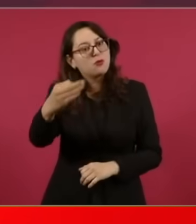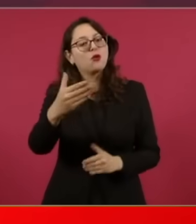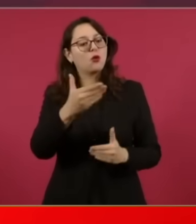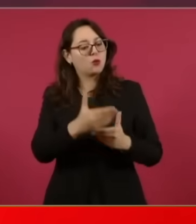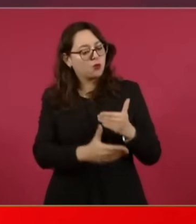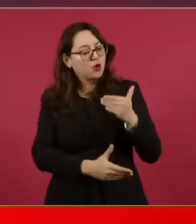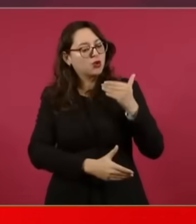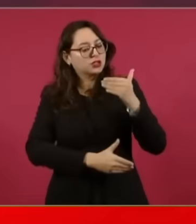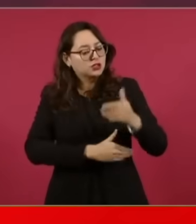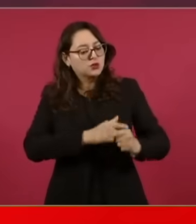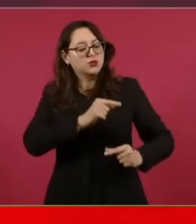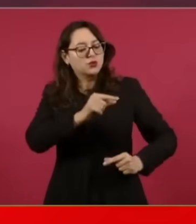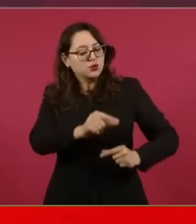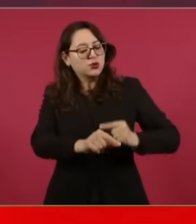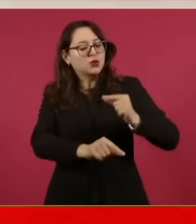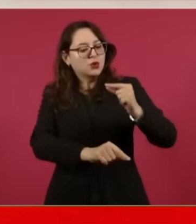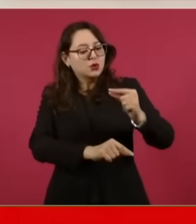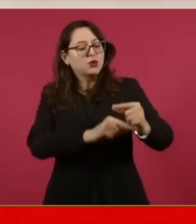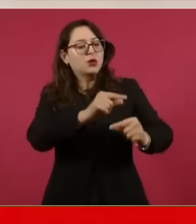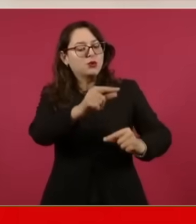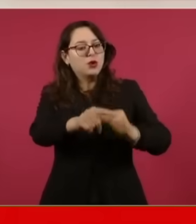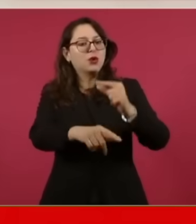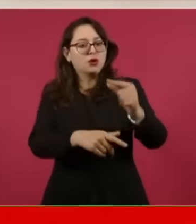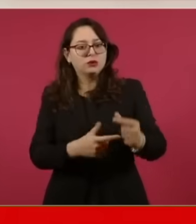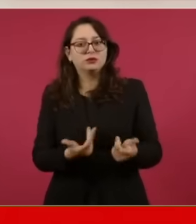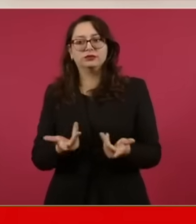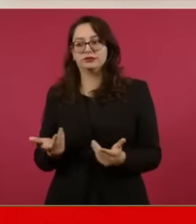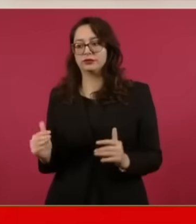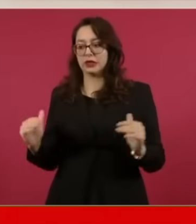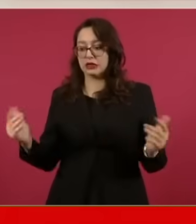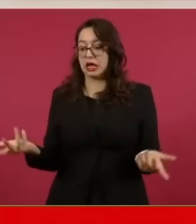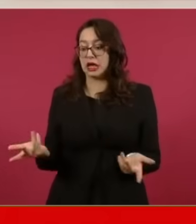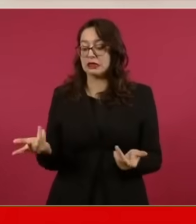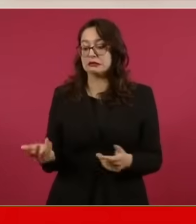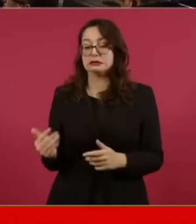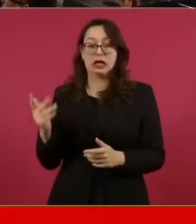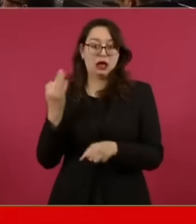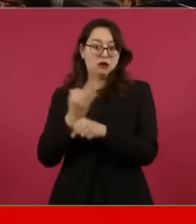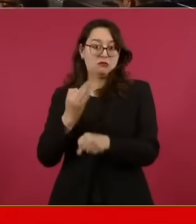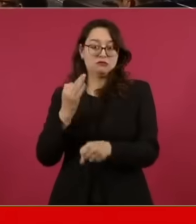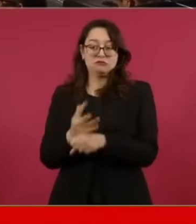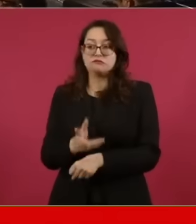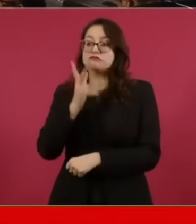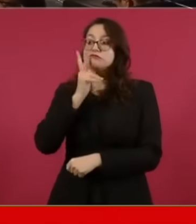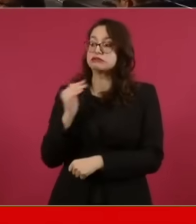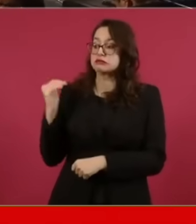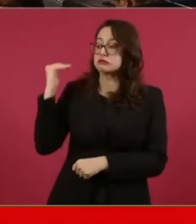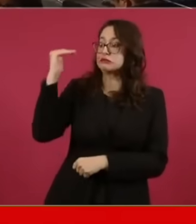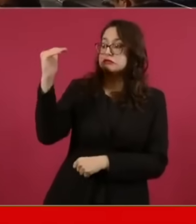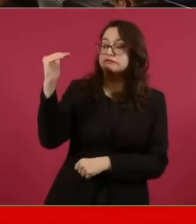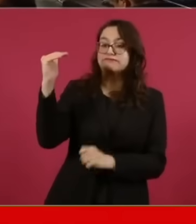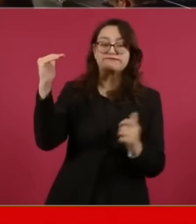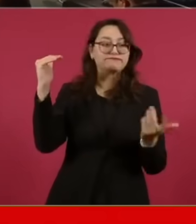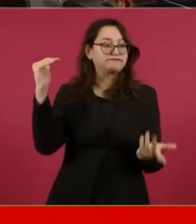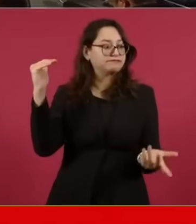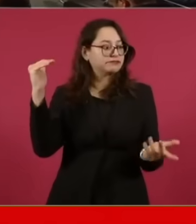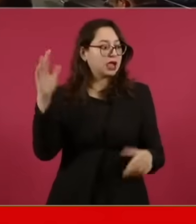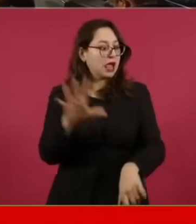de la noche a la mañana. Entonces, cuando menos nosotros tenemos garantizado petróleo